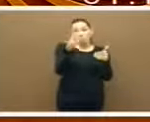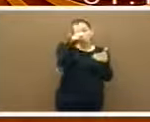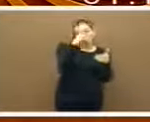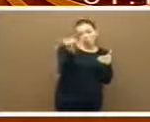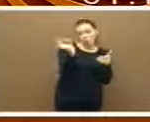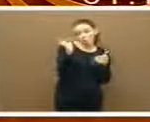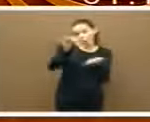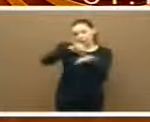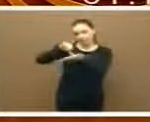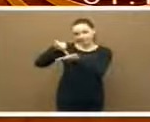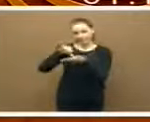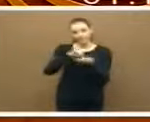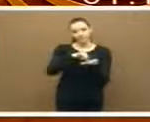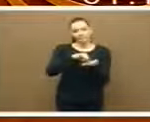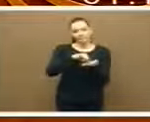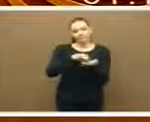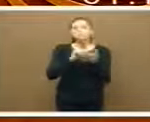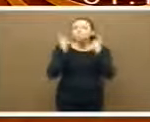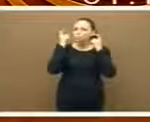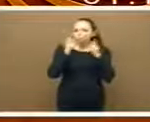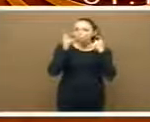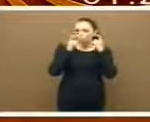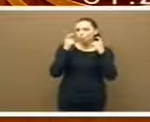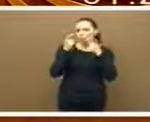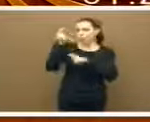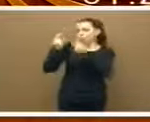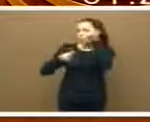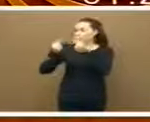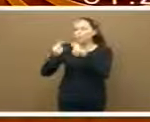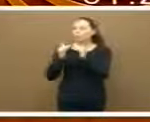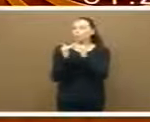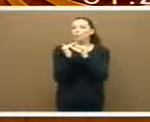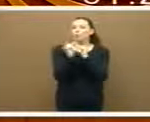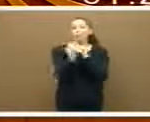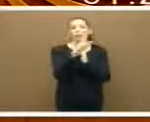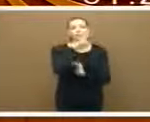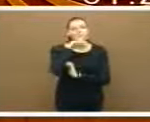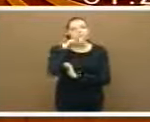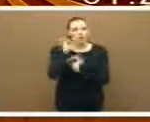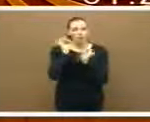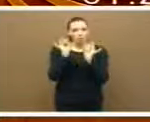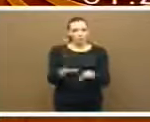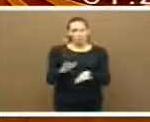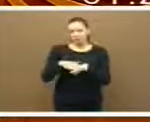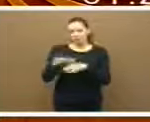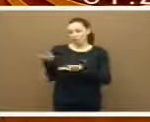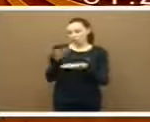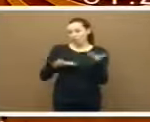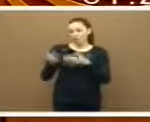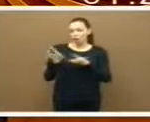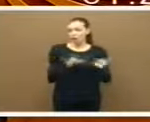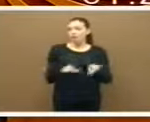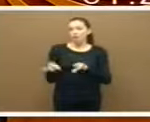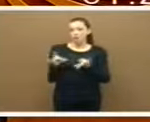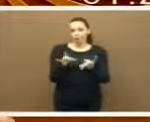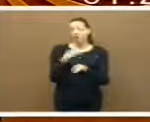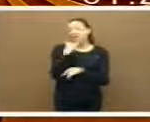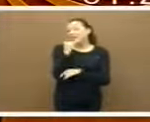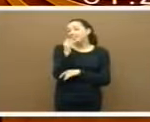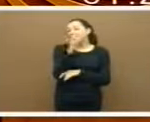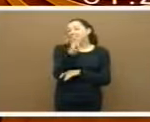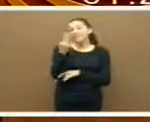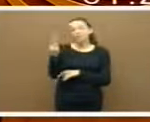se ha hecho un gran esfuerzo por mantener las partidas del Fondo de Cooperación Regional en casi 32 millones de